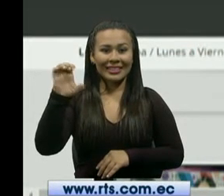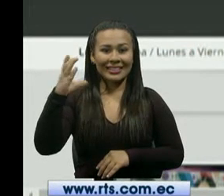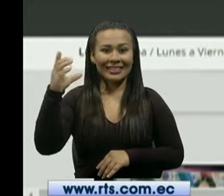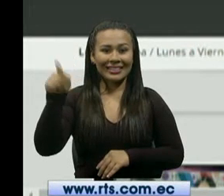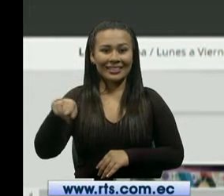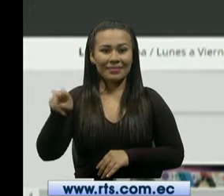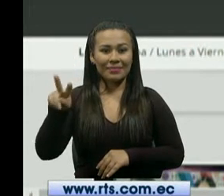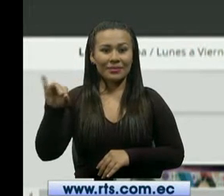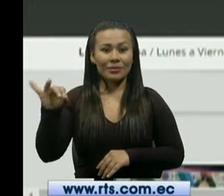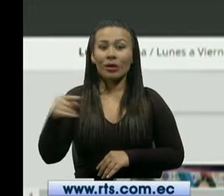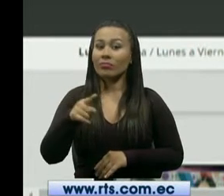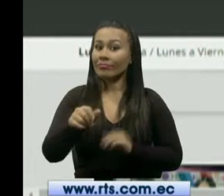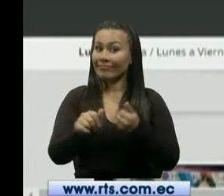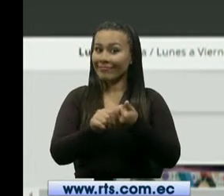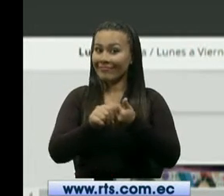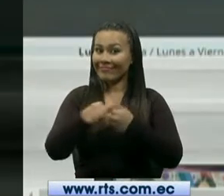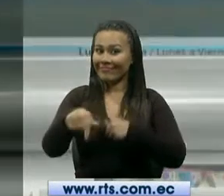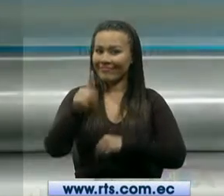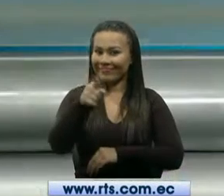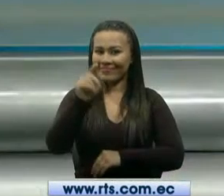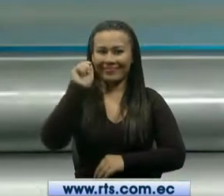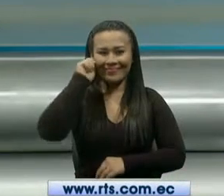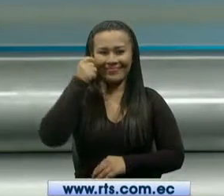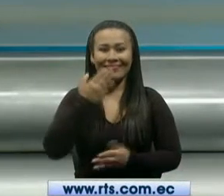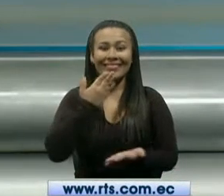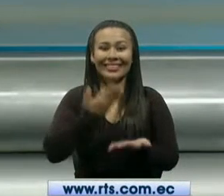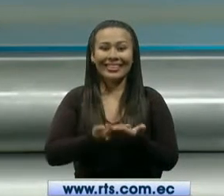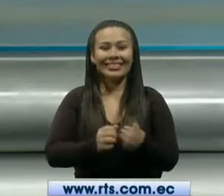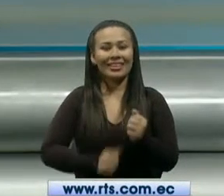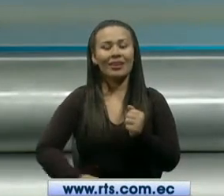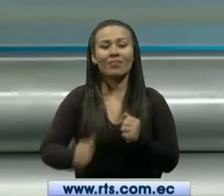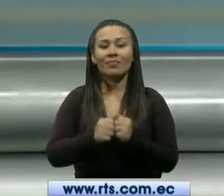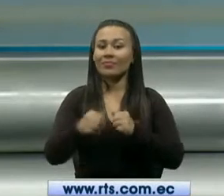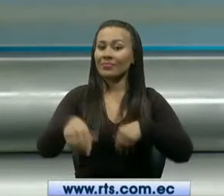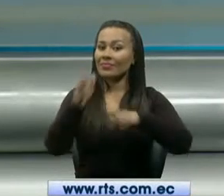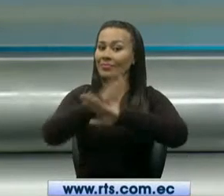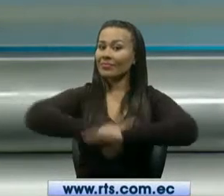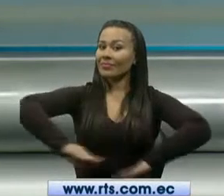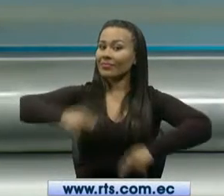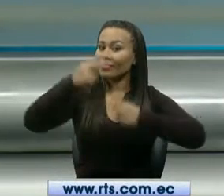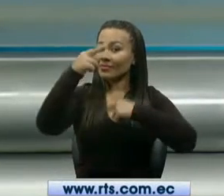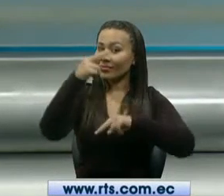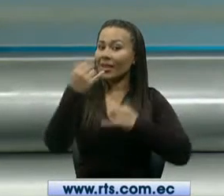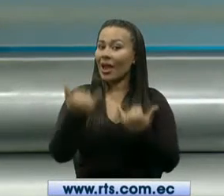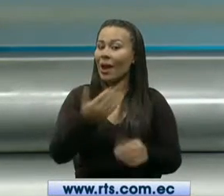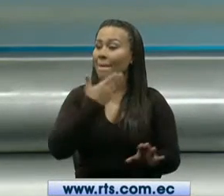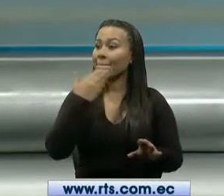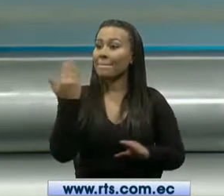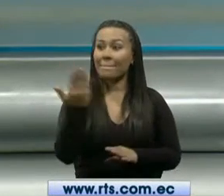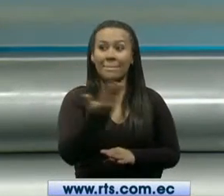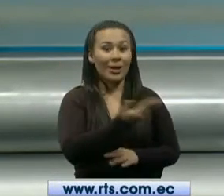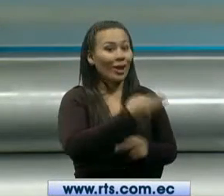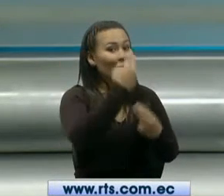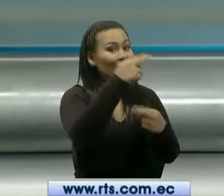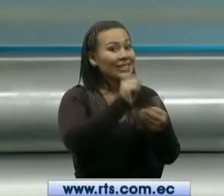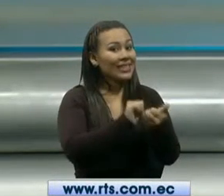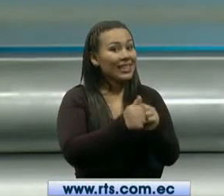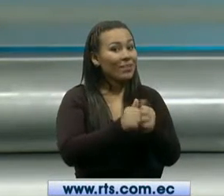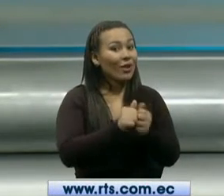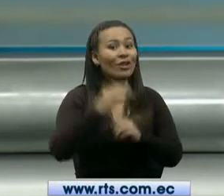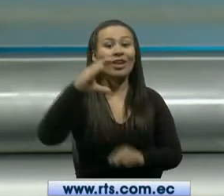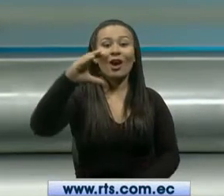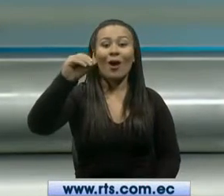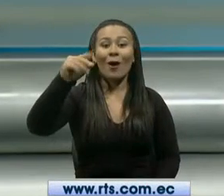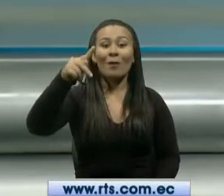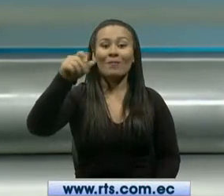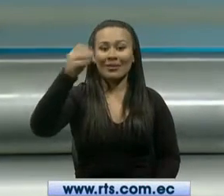www.rts.com.es/envivo. RTS está más cerca de ti. Gracias por acompañarnos en esta emisión informativa. Lo que sigue, el mejor programa deportivo del país,